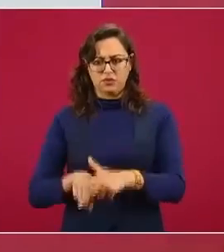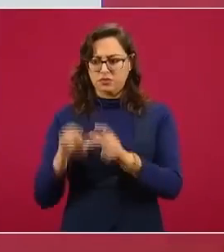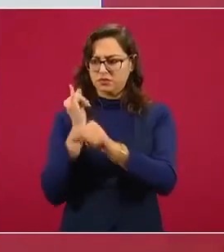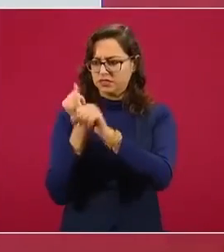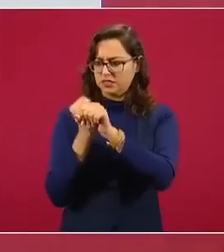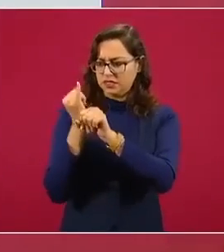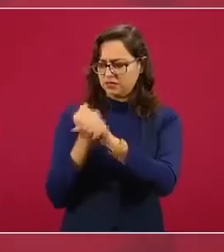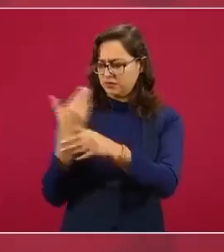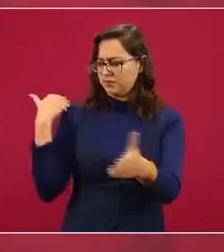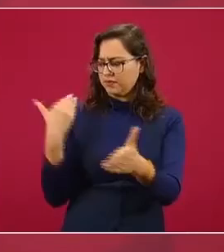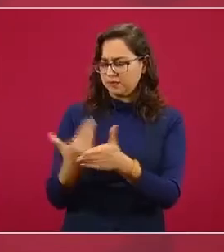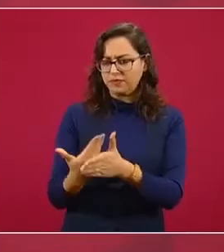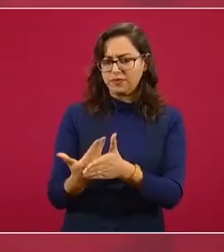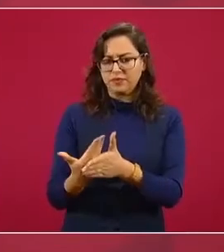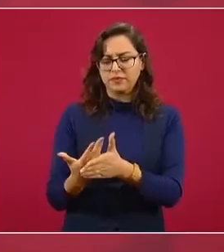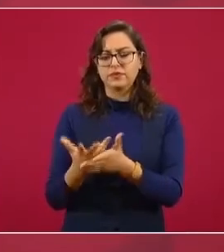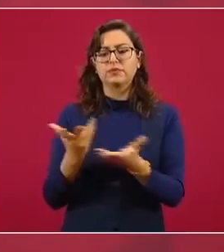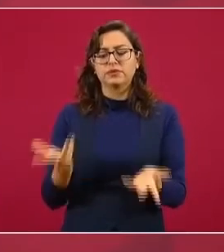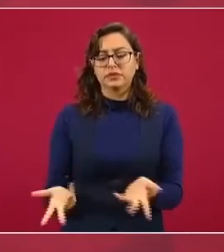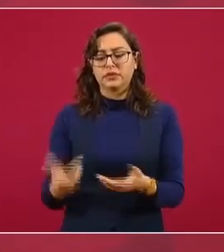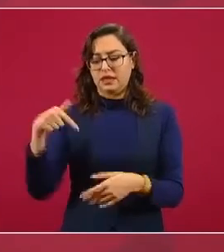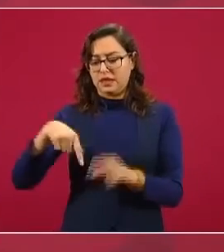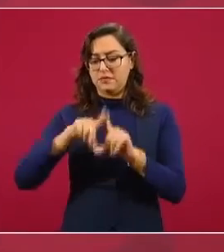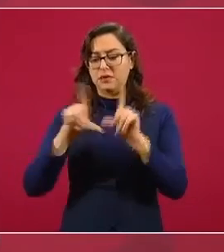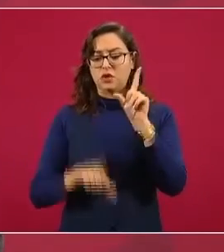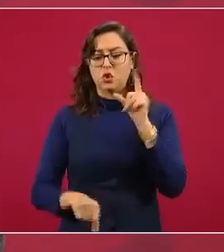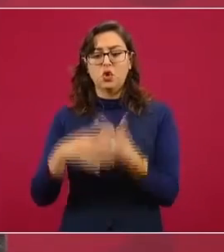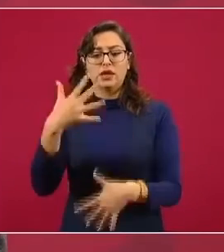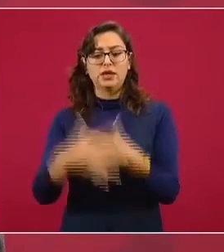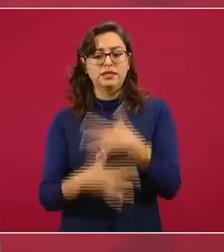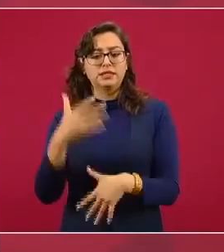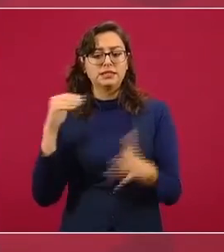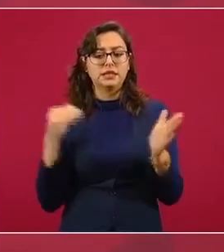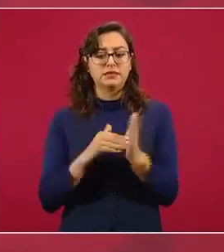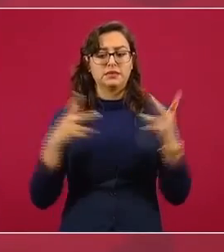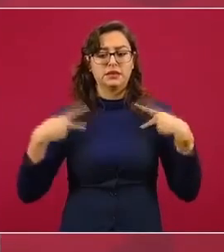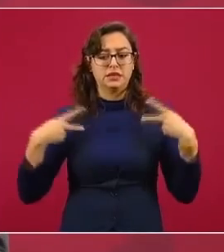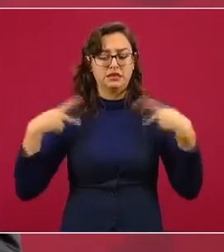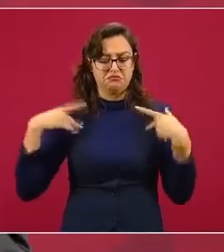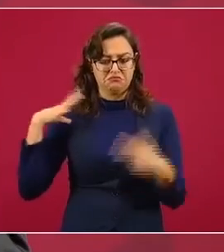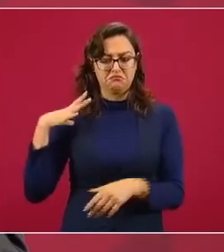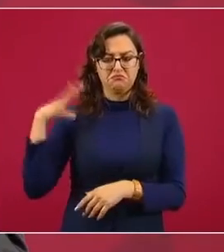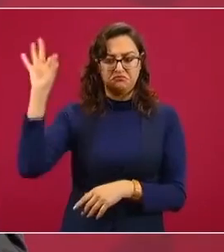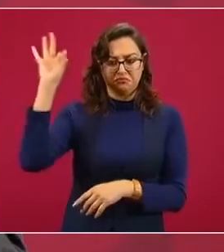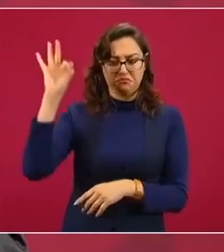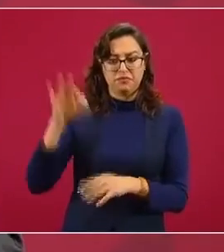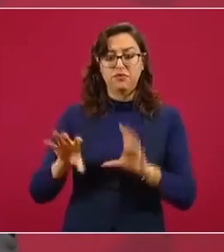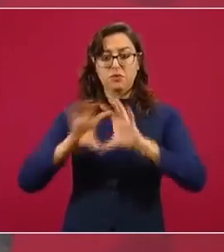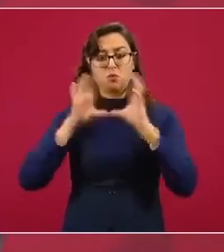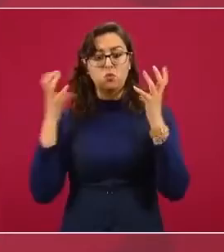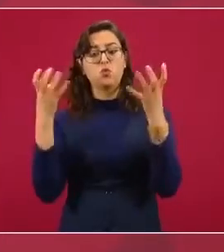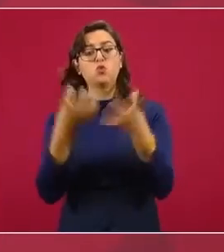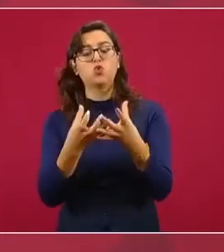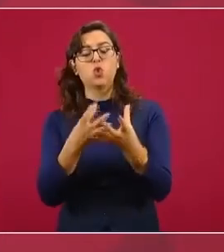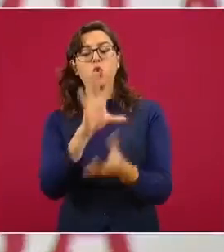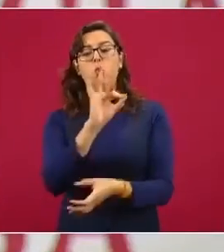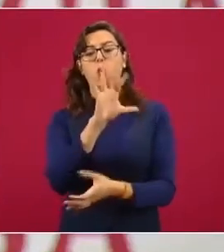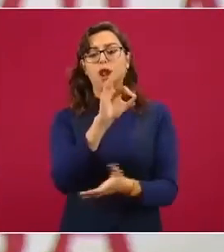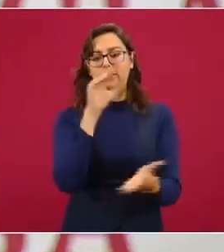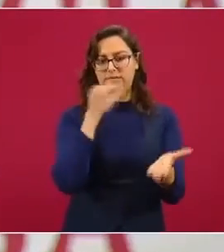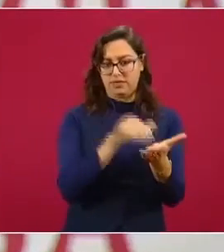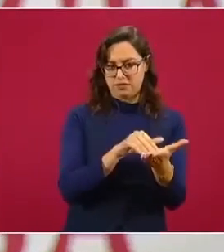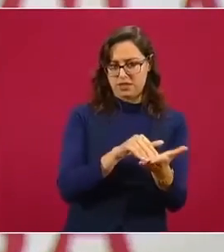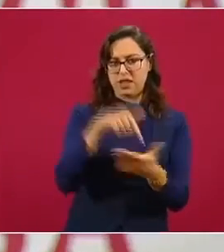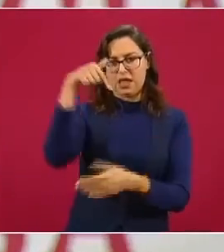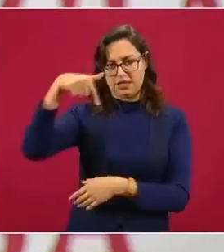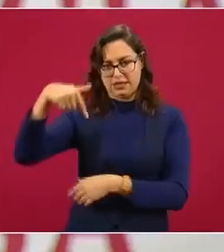Ahí se prevén 15,000 voluntarios en México, de los 40,000 que participarán a nivel global en este proyecto de